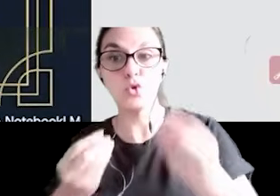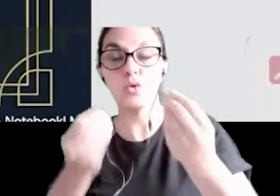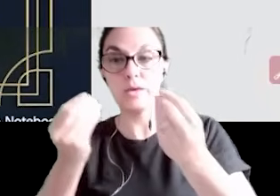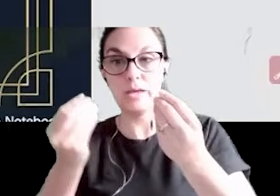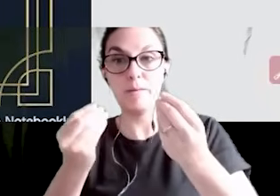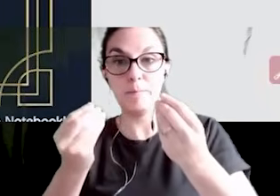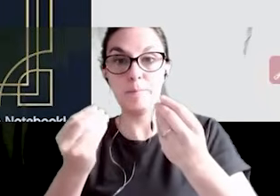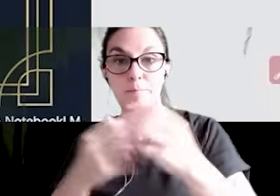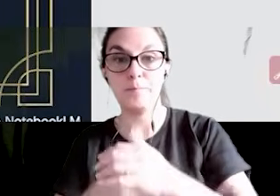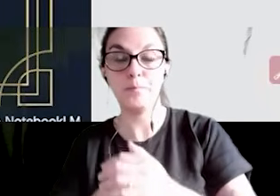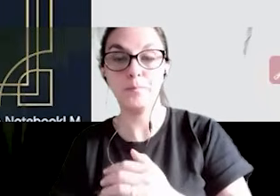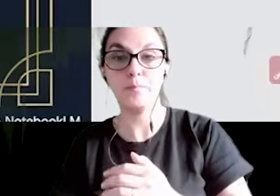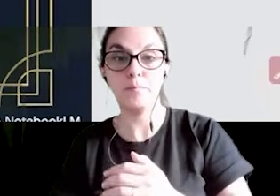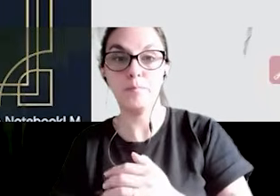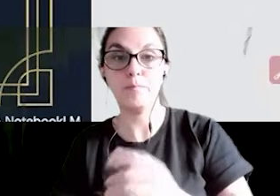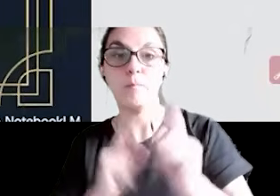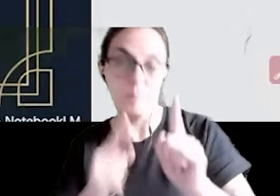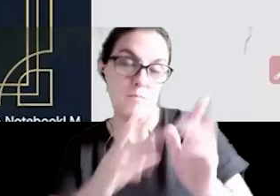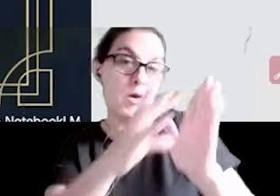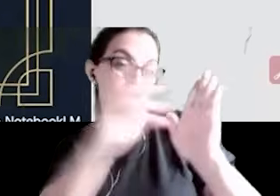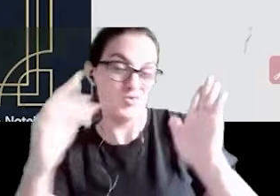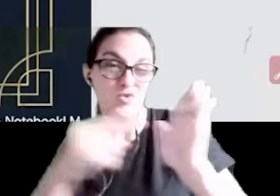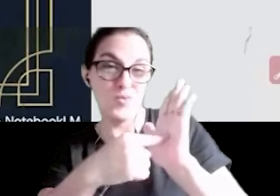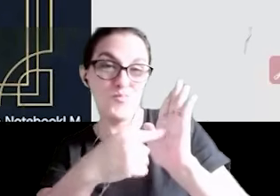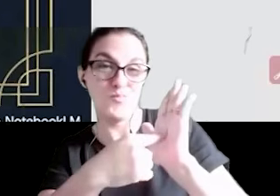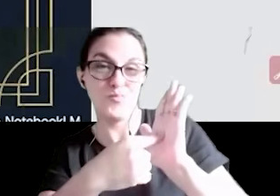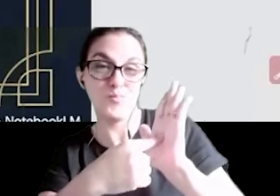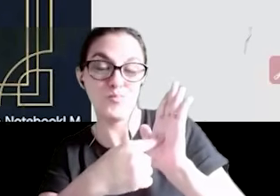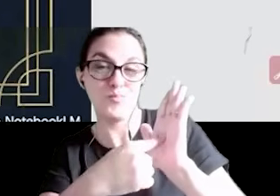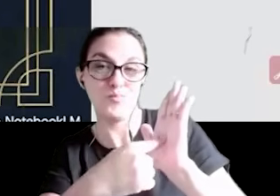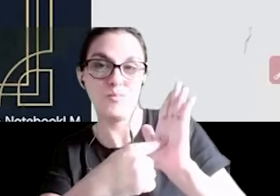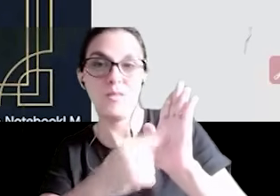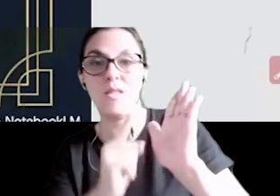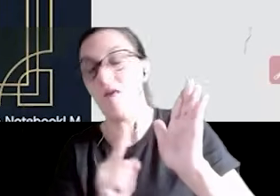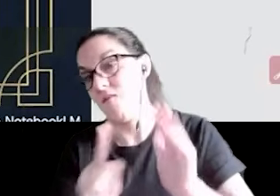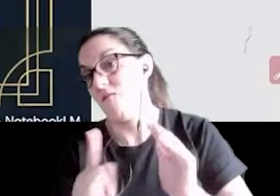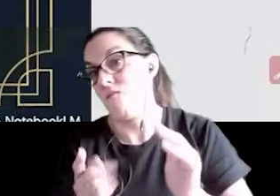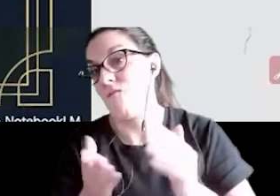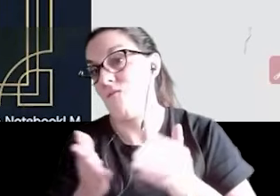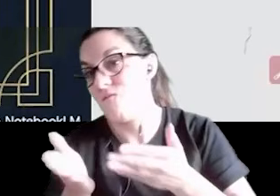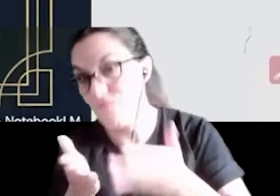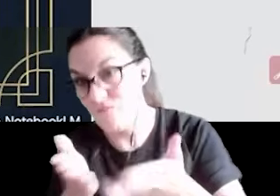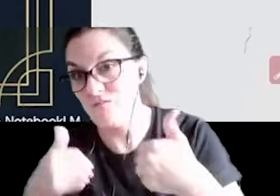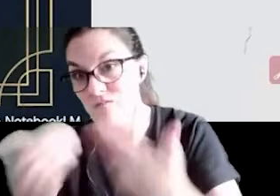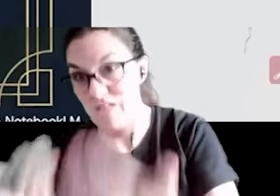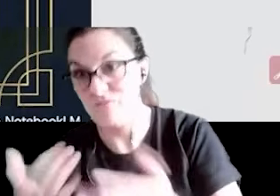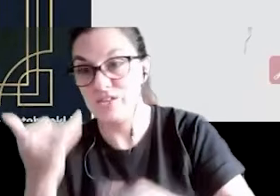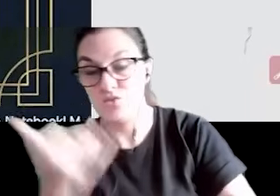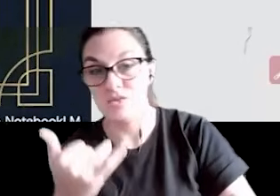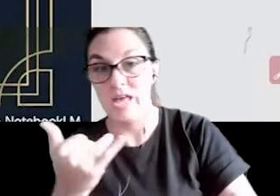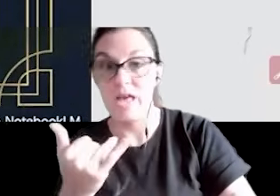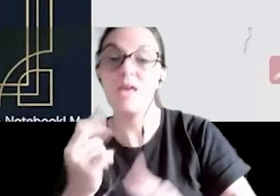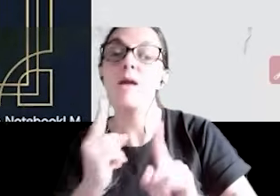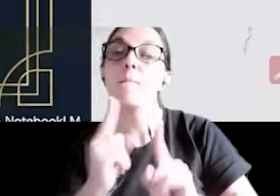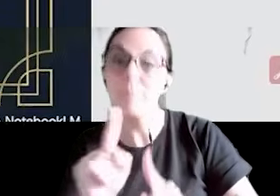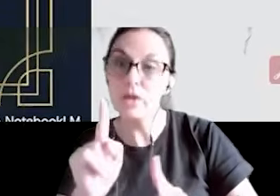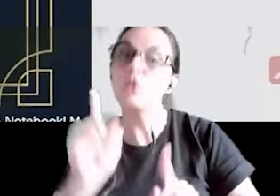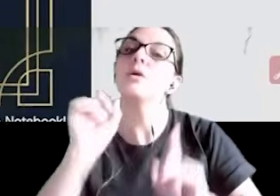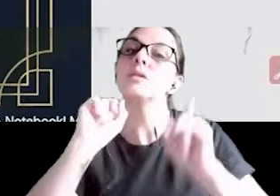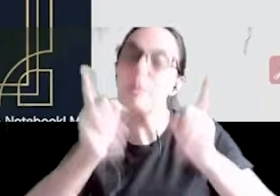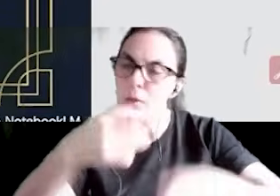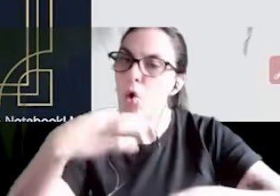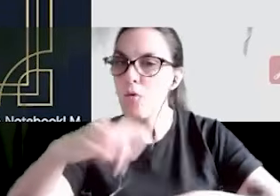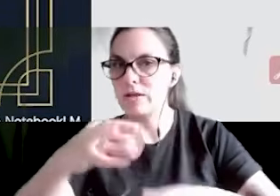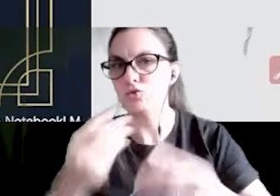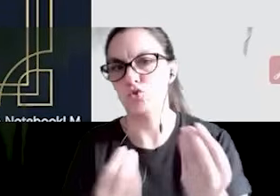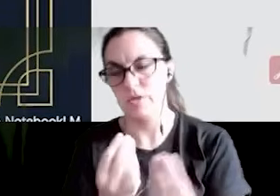de la opción que realiza, así como va a tener algunos beneficios por estar dentro del régimen simplificado, va a estar obligado a que las